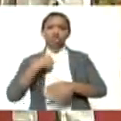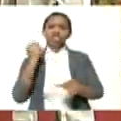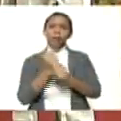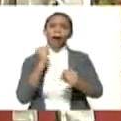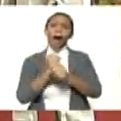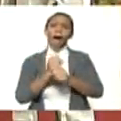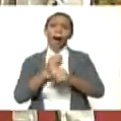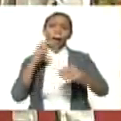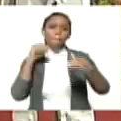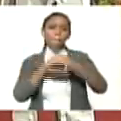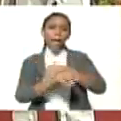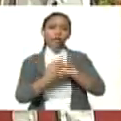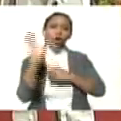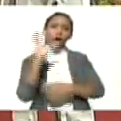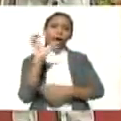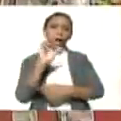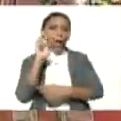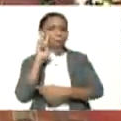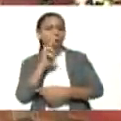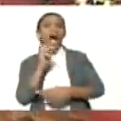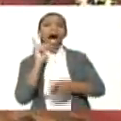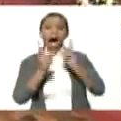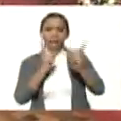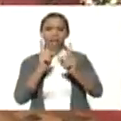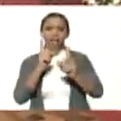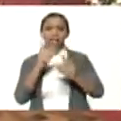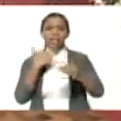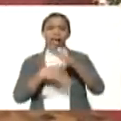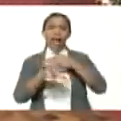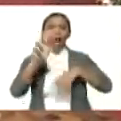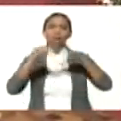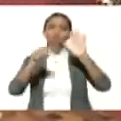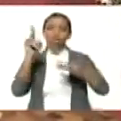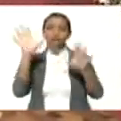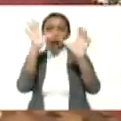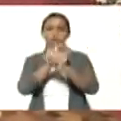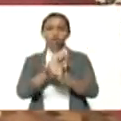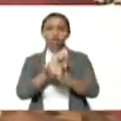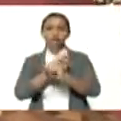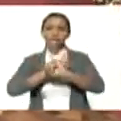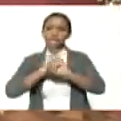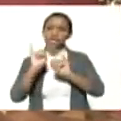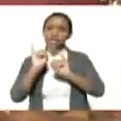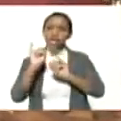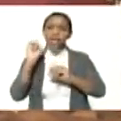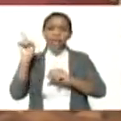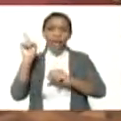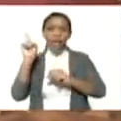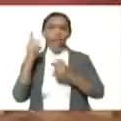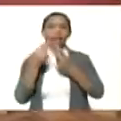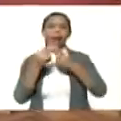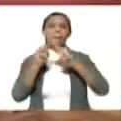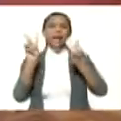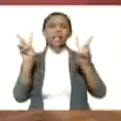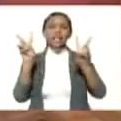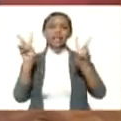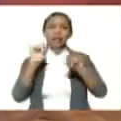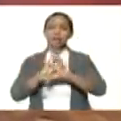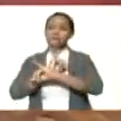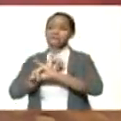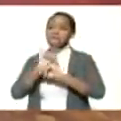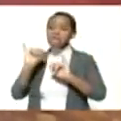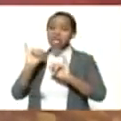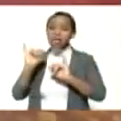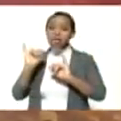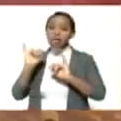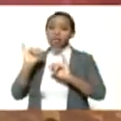metro de Caracas y muchas veces salía a las 12 de la noche del patio La Paz, y cuando iba